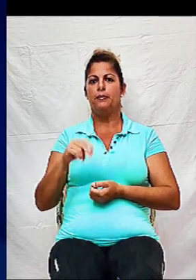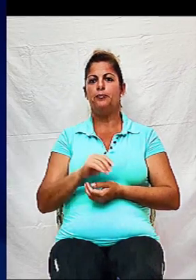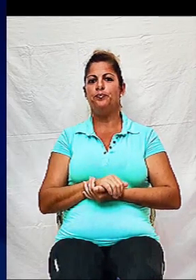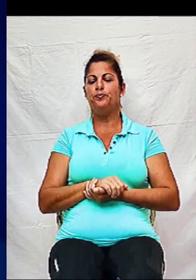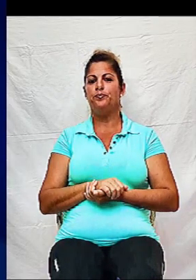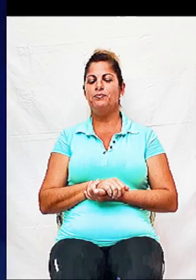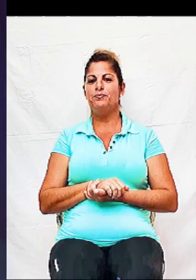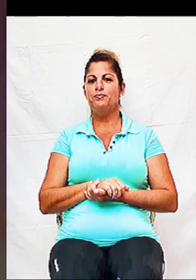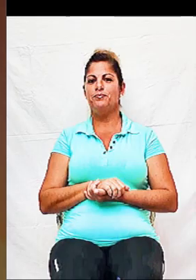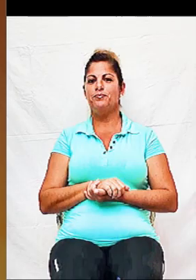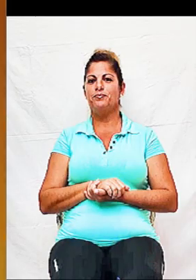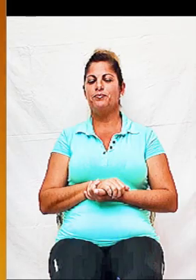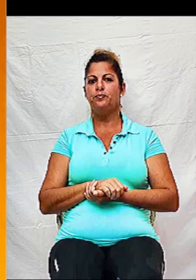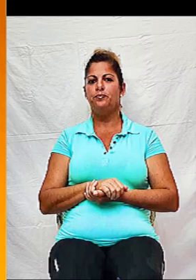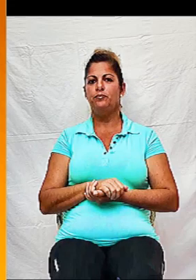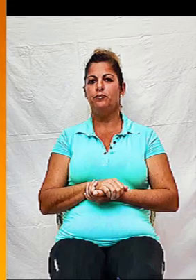Práctica.